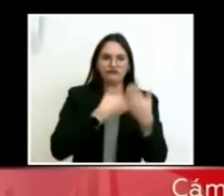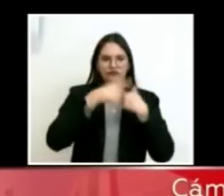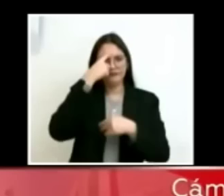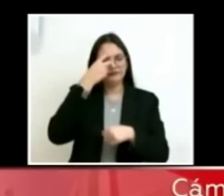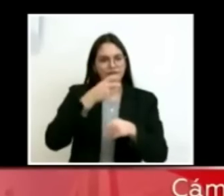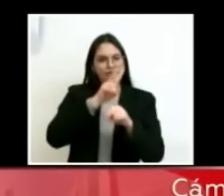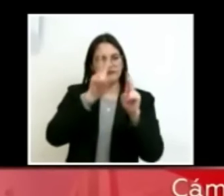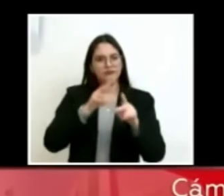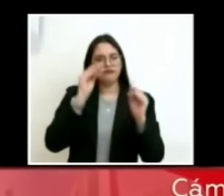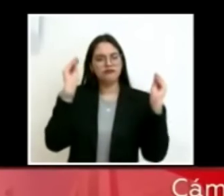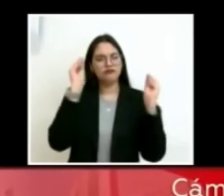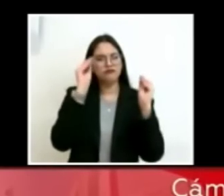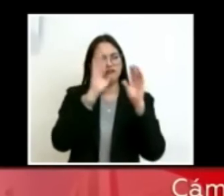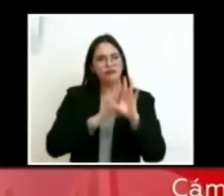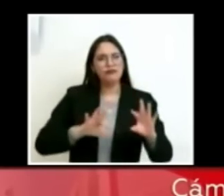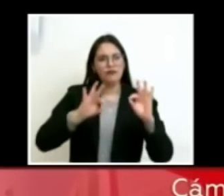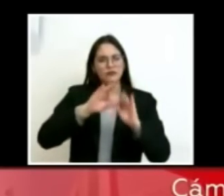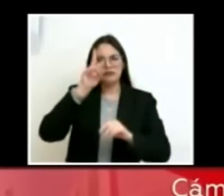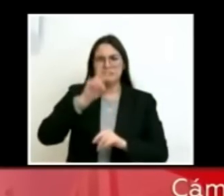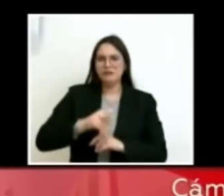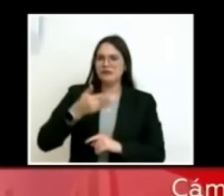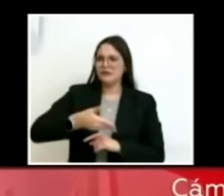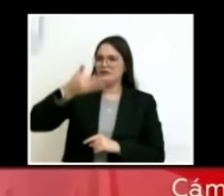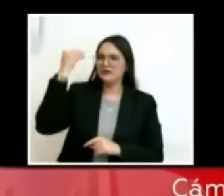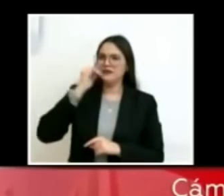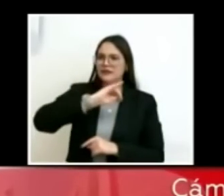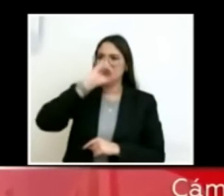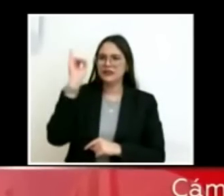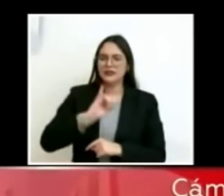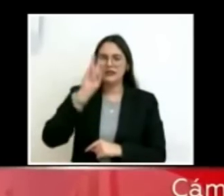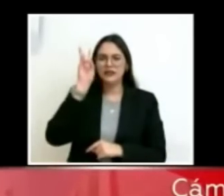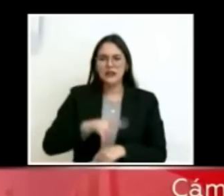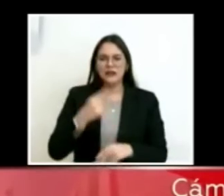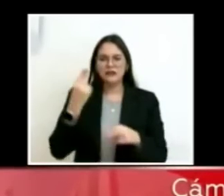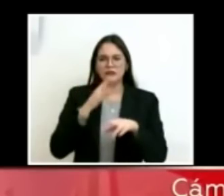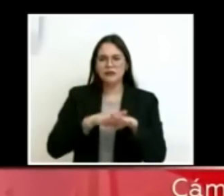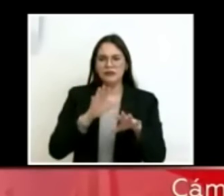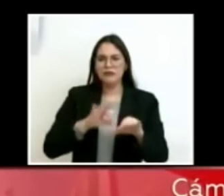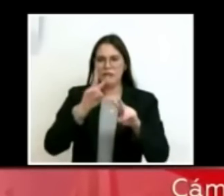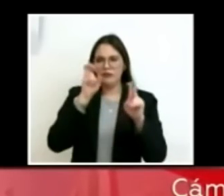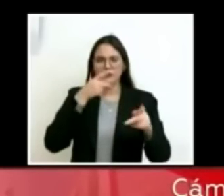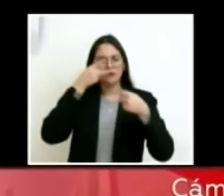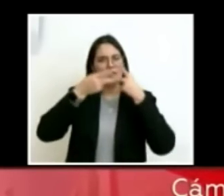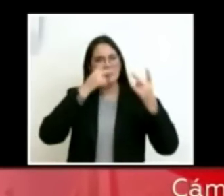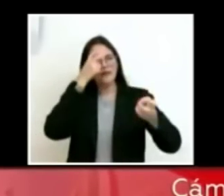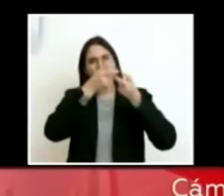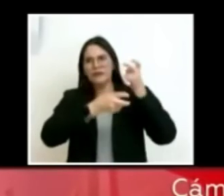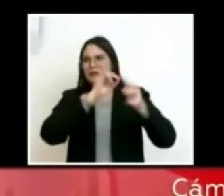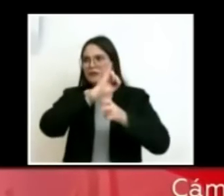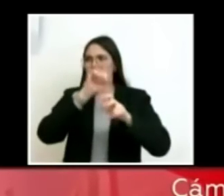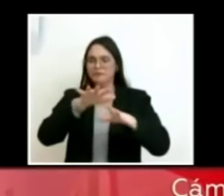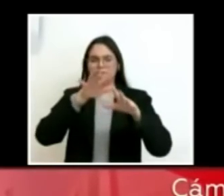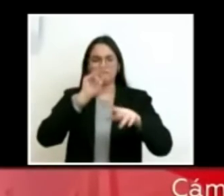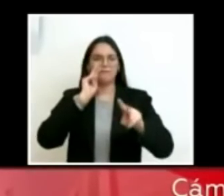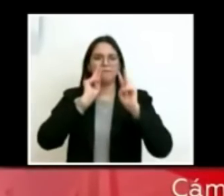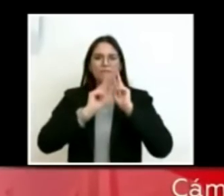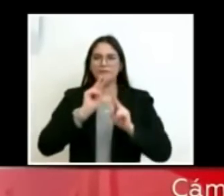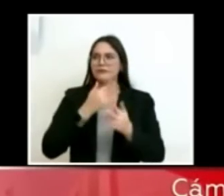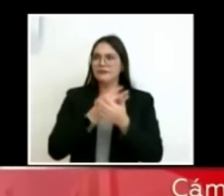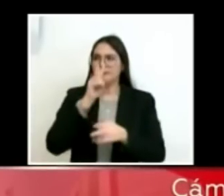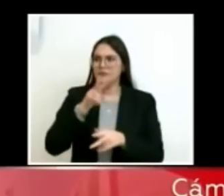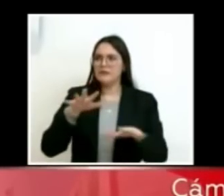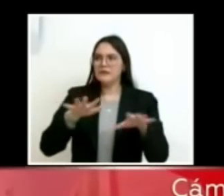esta gran reforma que además nunca había sido tan polémica, nunca había sido tan expuesta. Pero la verdad que las